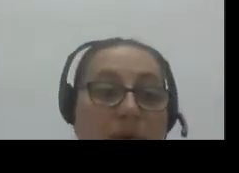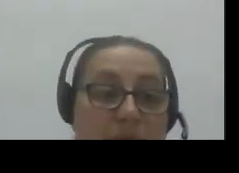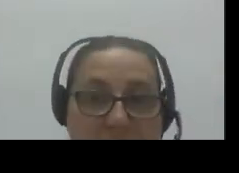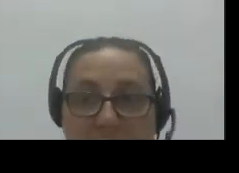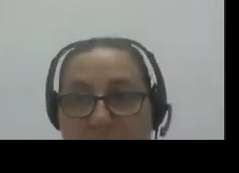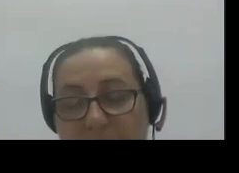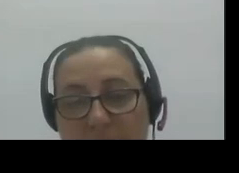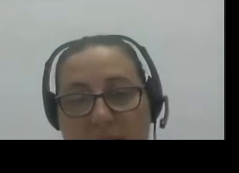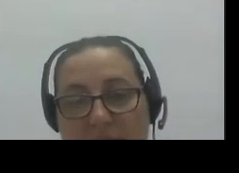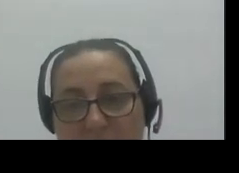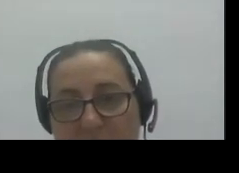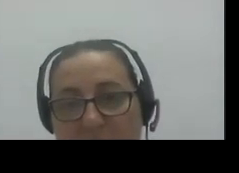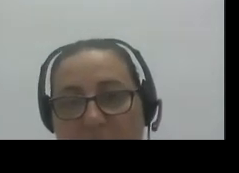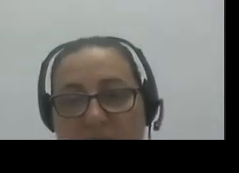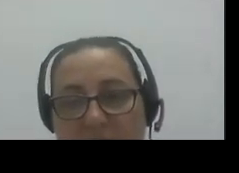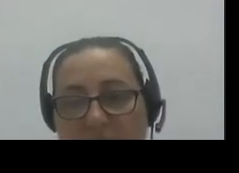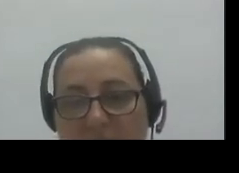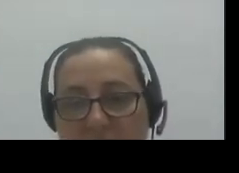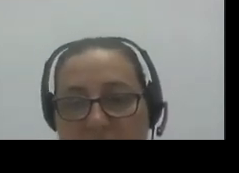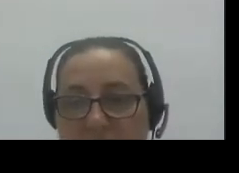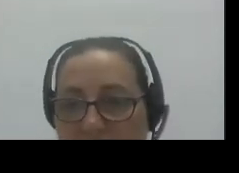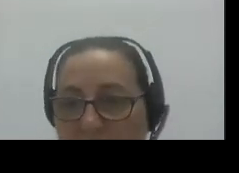la nueva unidad.